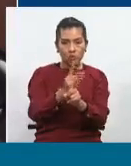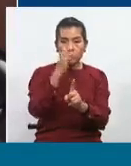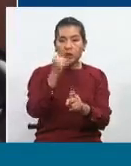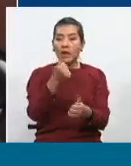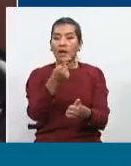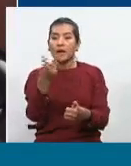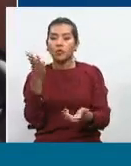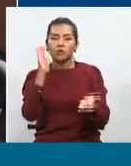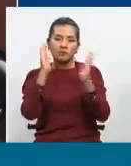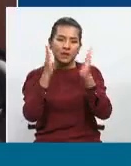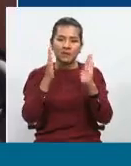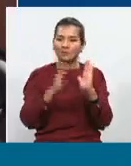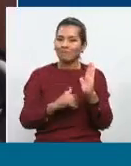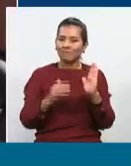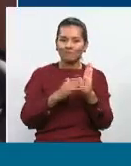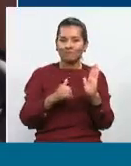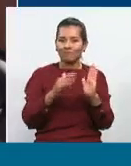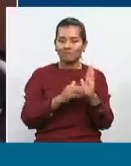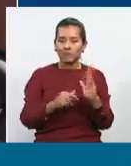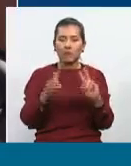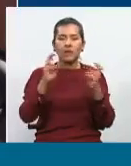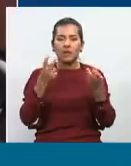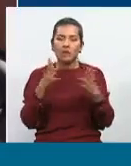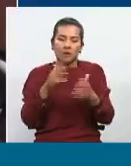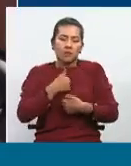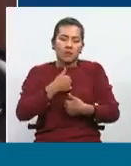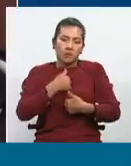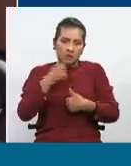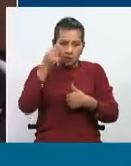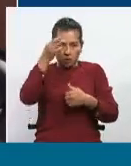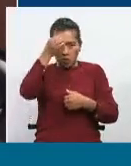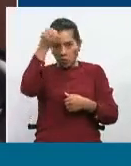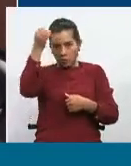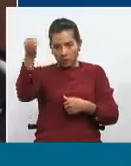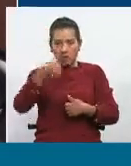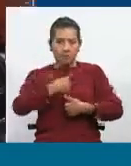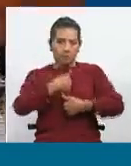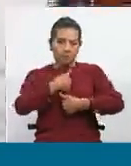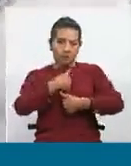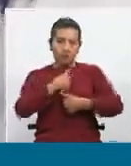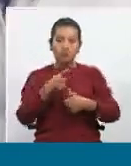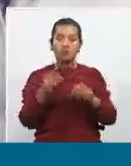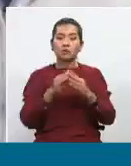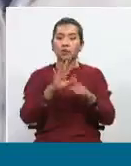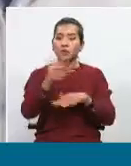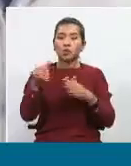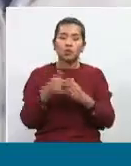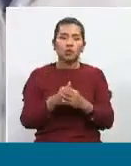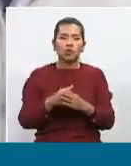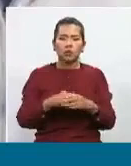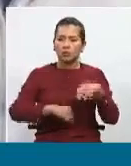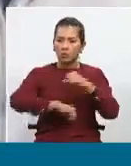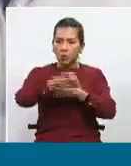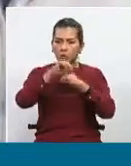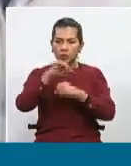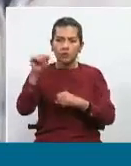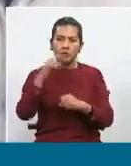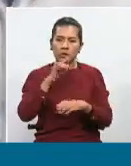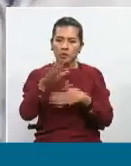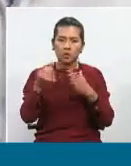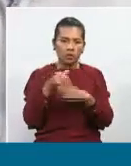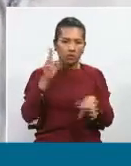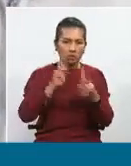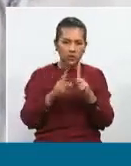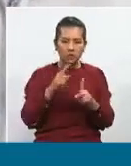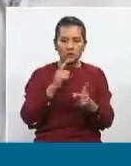le digo desde una perspectiva muy, muy mía. Pero ante la opinión pública, ante la gente que